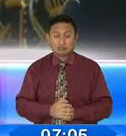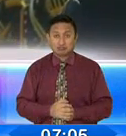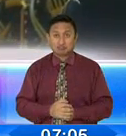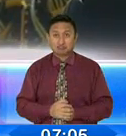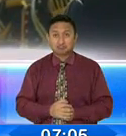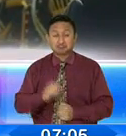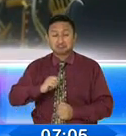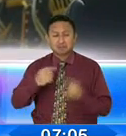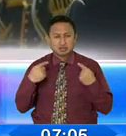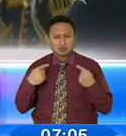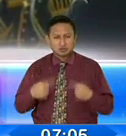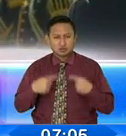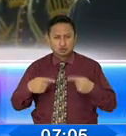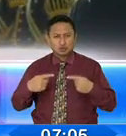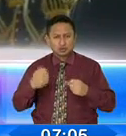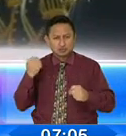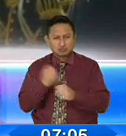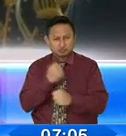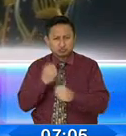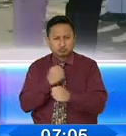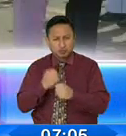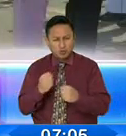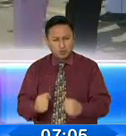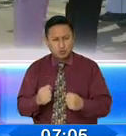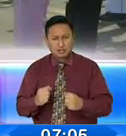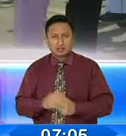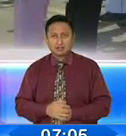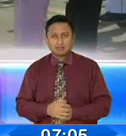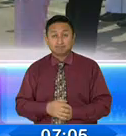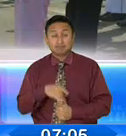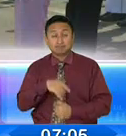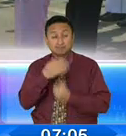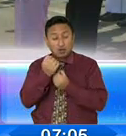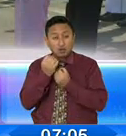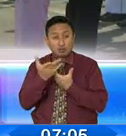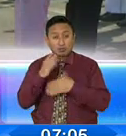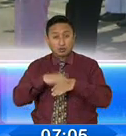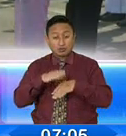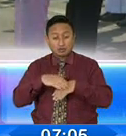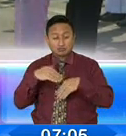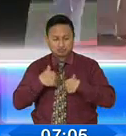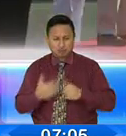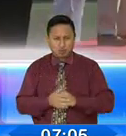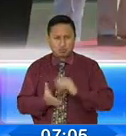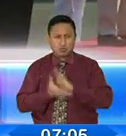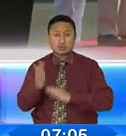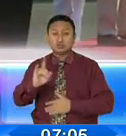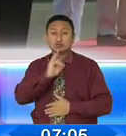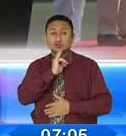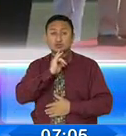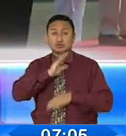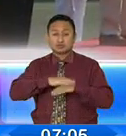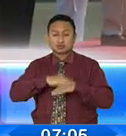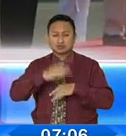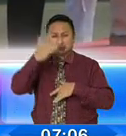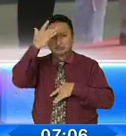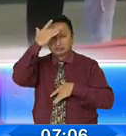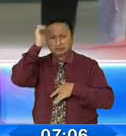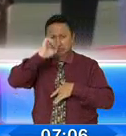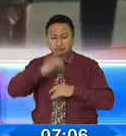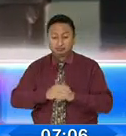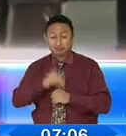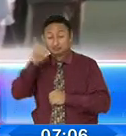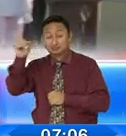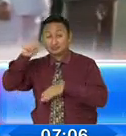día a día trabajan con abnegación. Daba a conocer que por motivos de salud se dirigía a Estados Unidos. Aquí se someterá a una